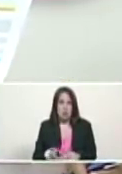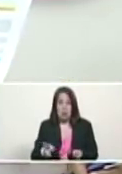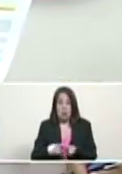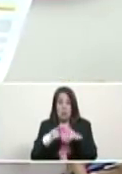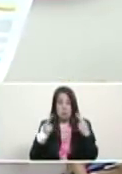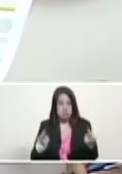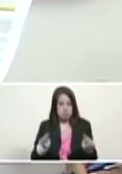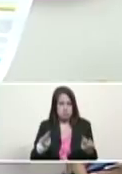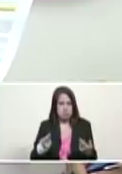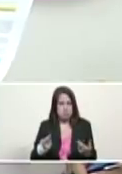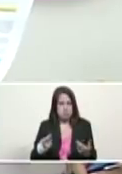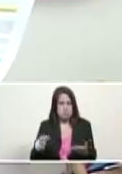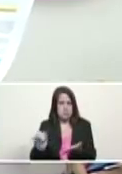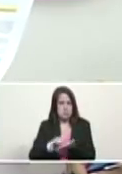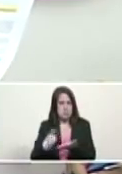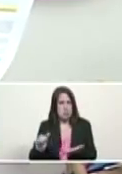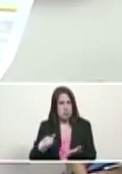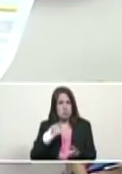naciones buscan la cura